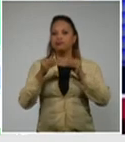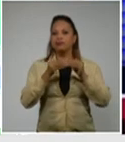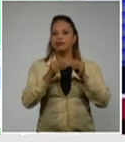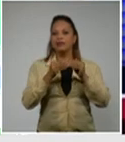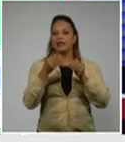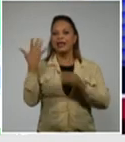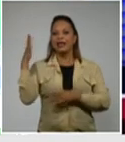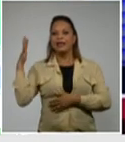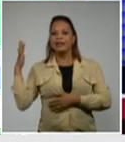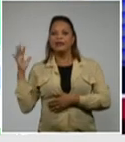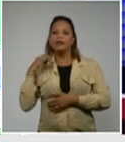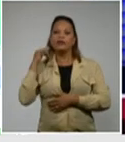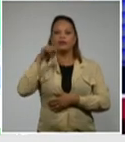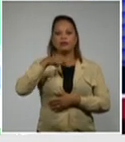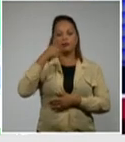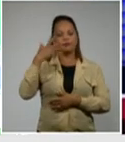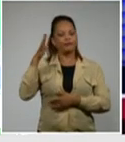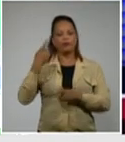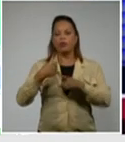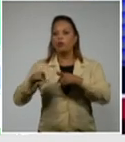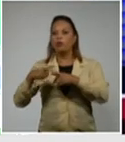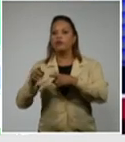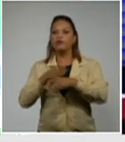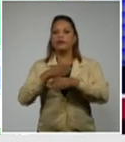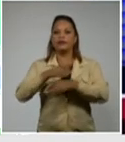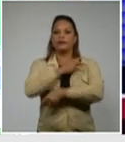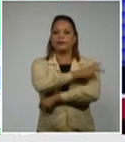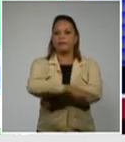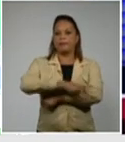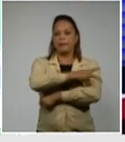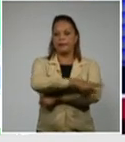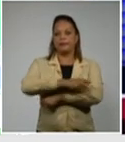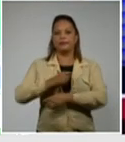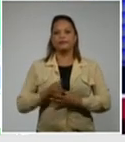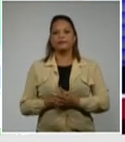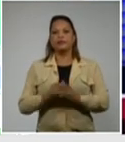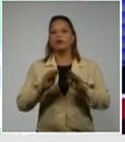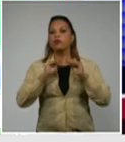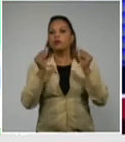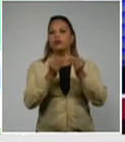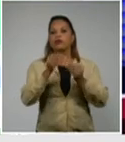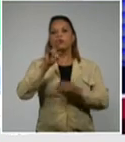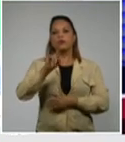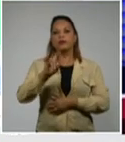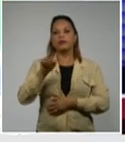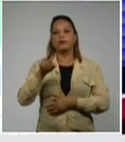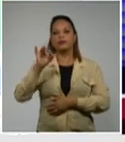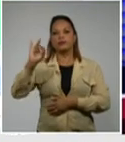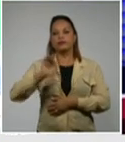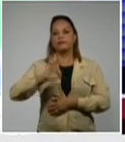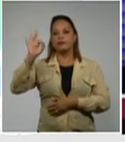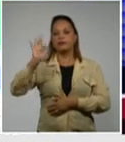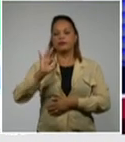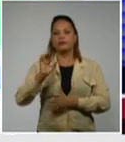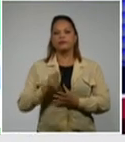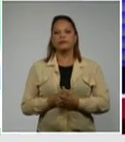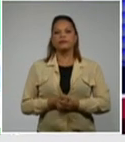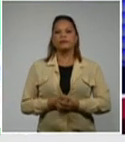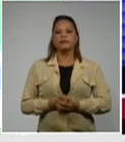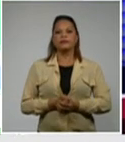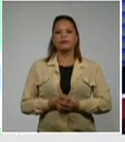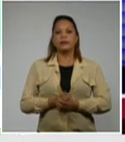nuestro país, el extranjero. En el acumulado es el 9,7%. Y 24 en el día de